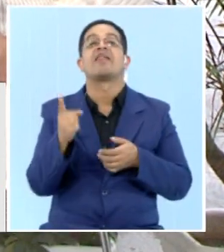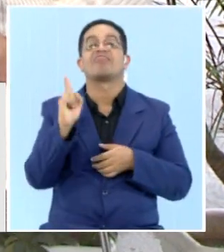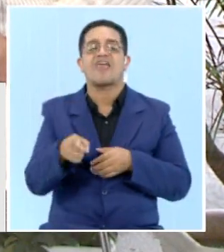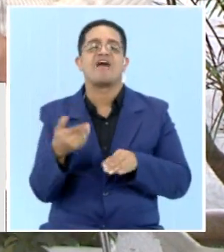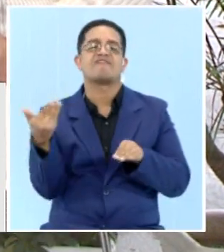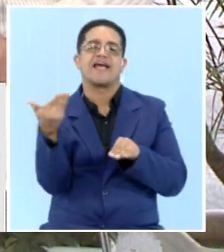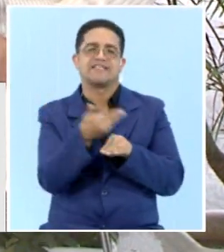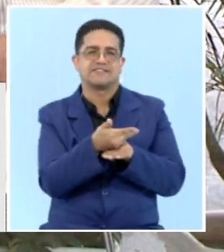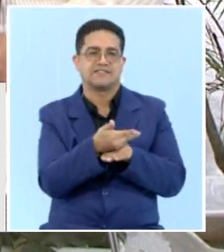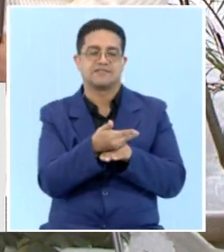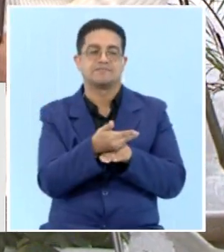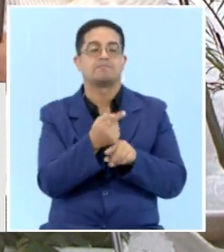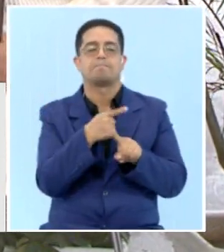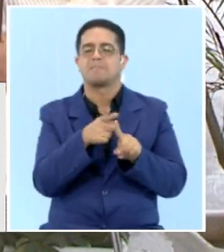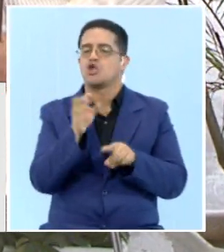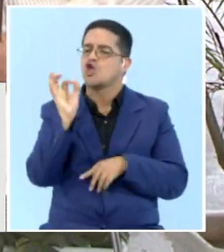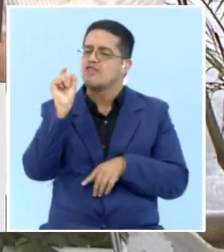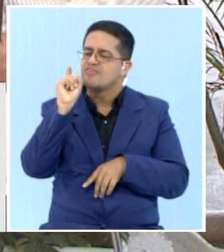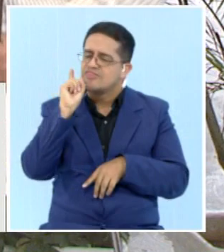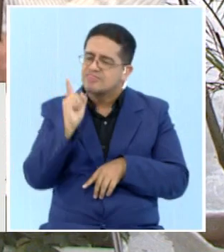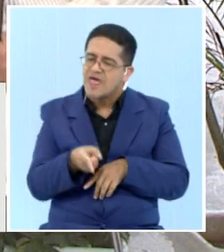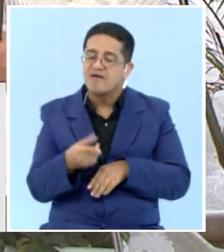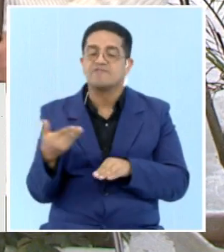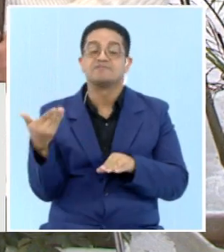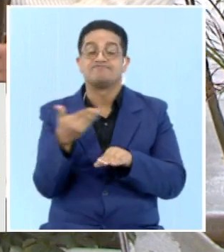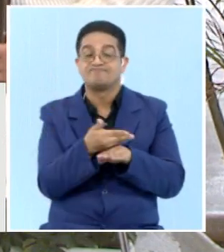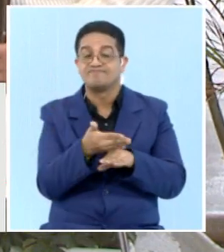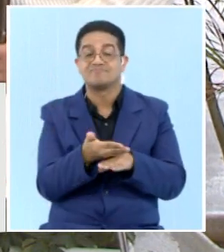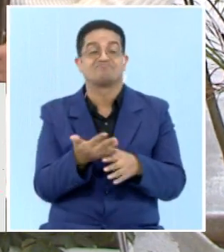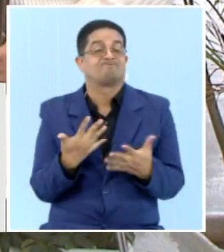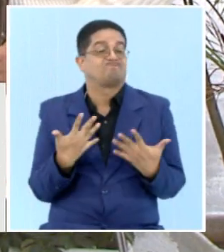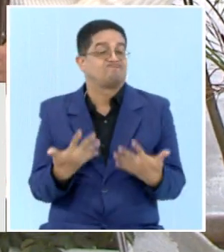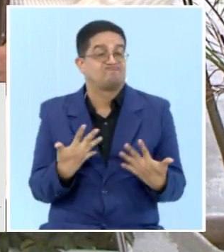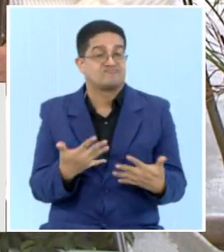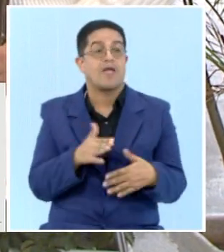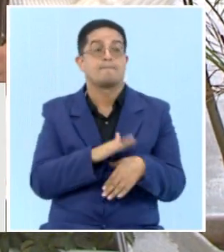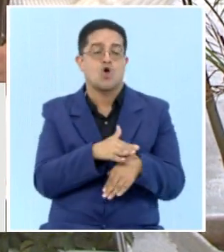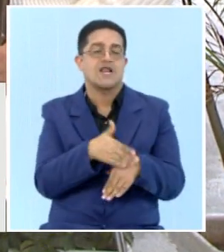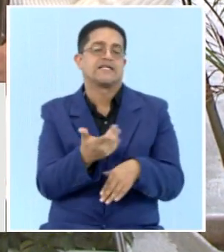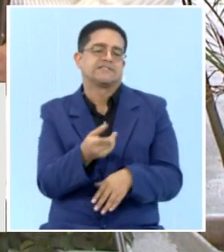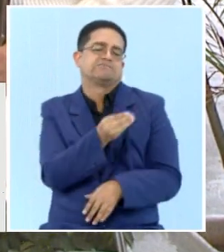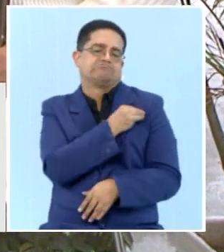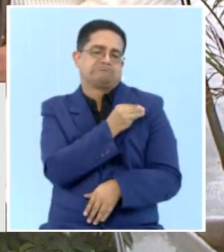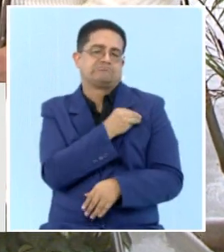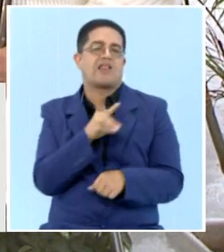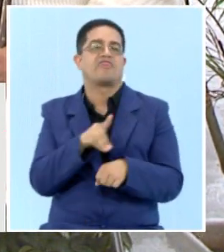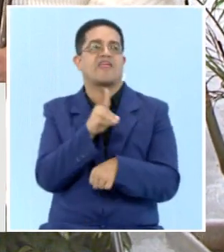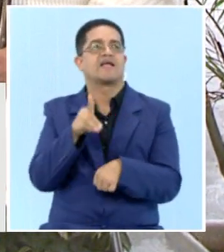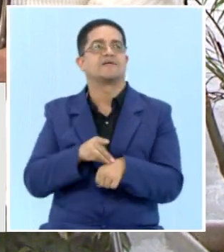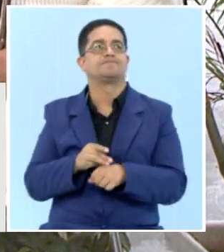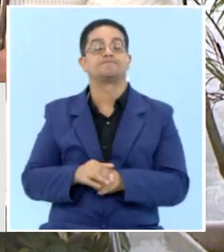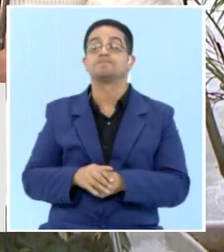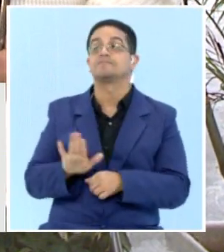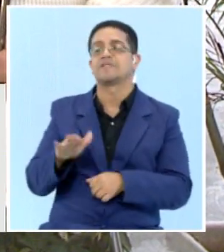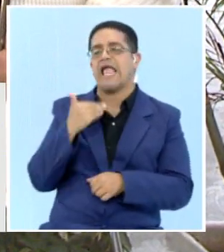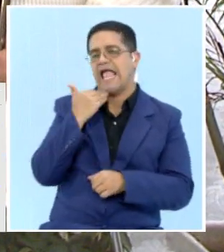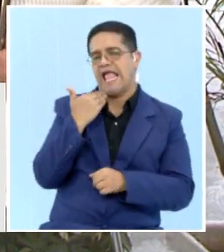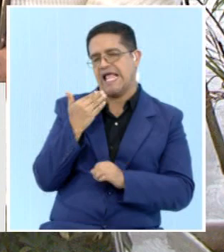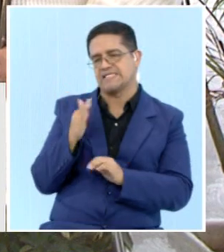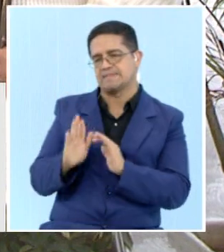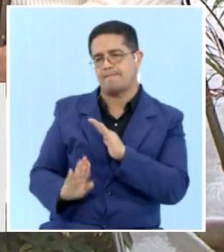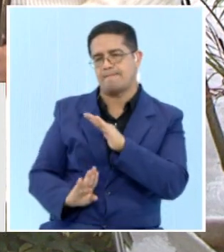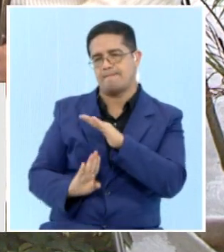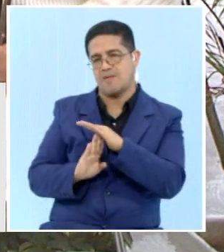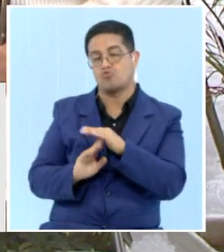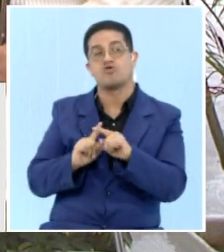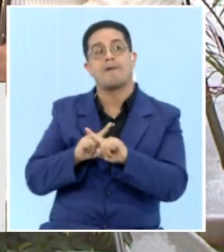debe acudir al médico, digamos, lo antes posible porque son signos de alarma del dengue. Ya casi nos toca ir a la pausa, pero con respecto al